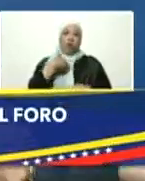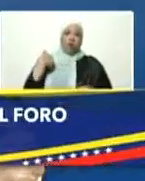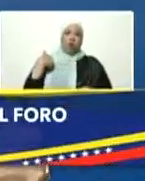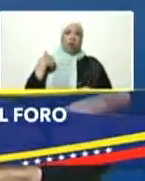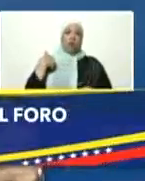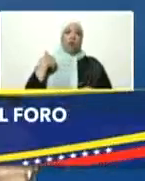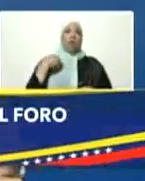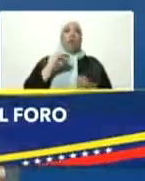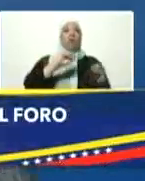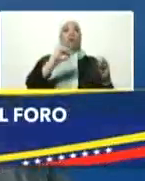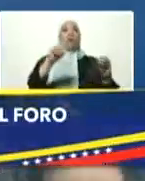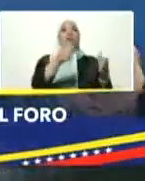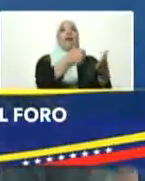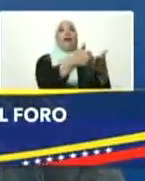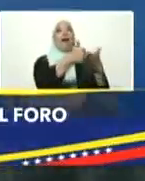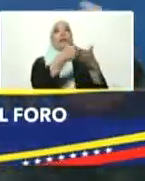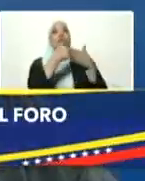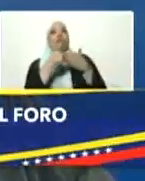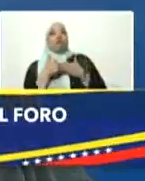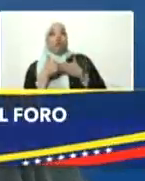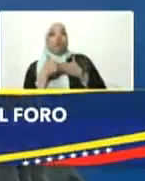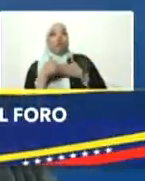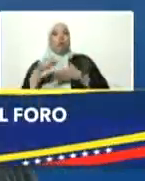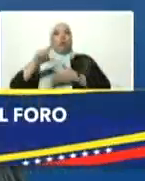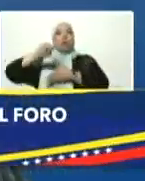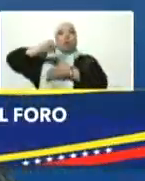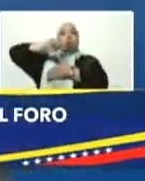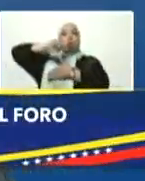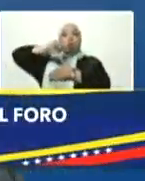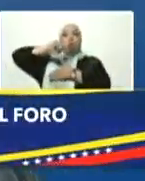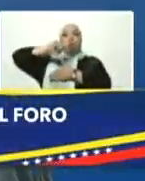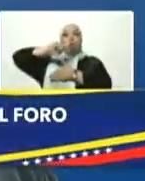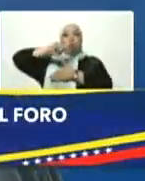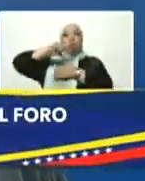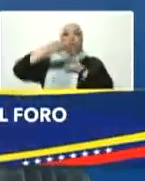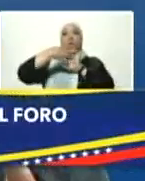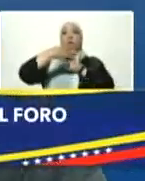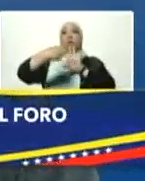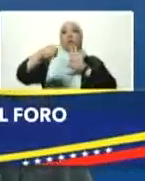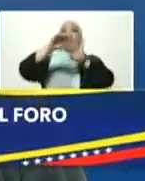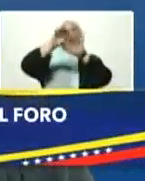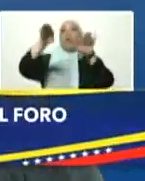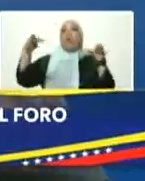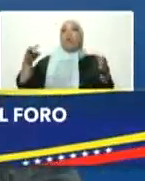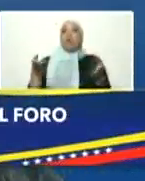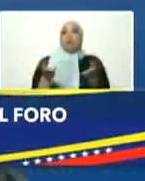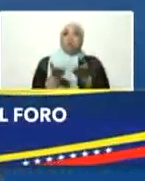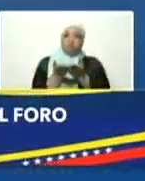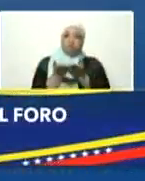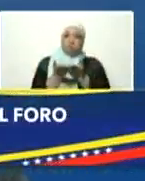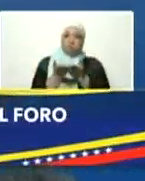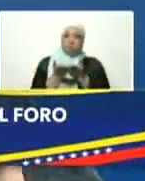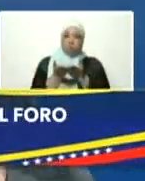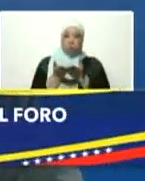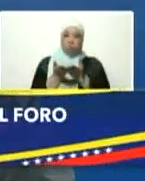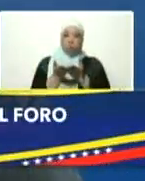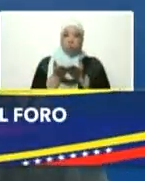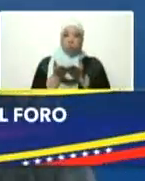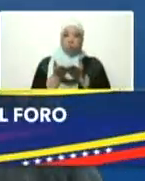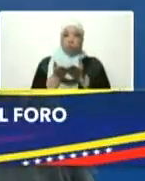pediros ayuda a la izquierda de América Latina, que sois un gran ejemplo a nivel planetario y, sobre todo, como decía